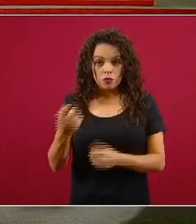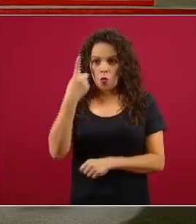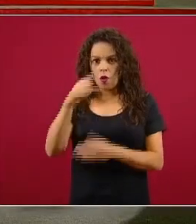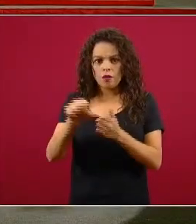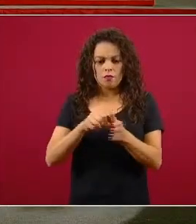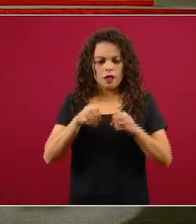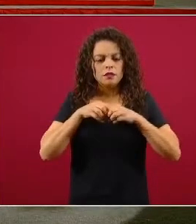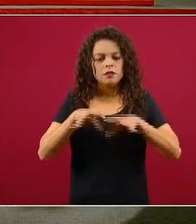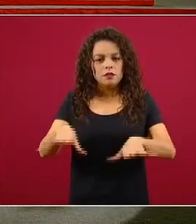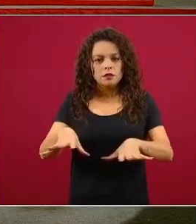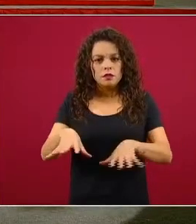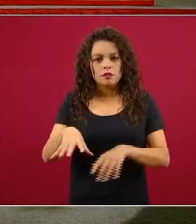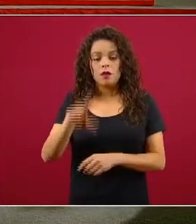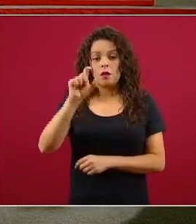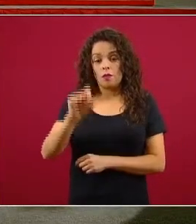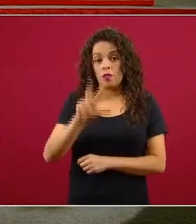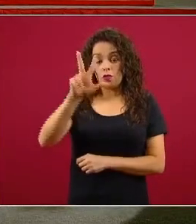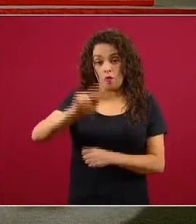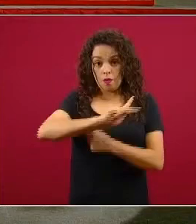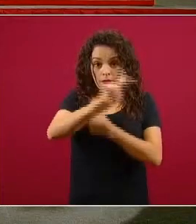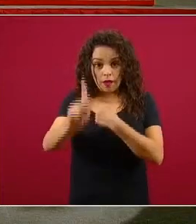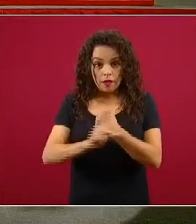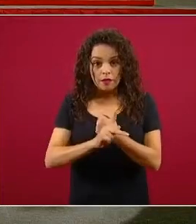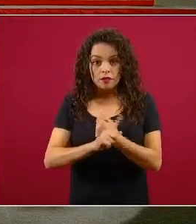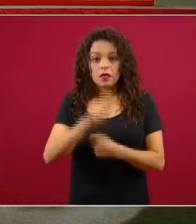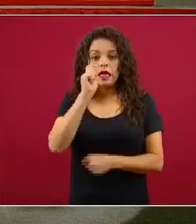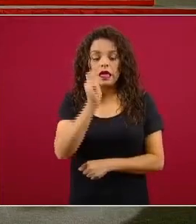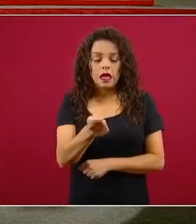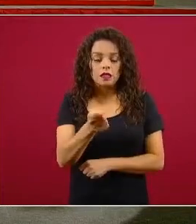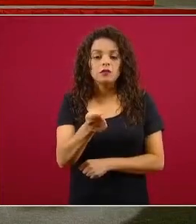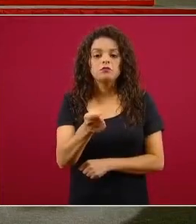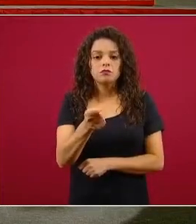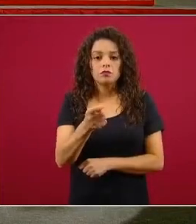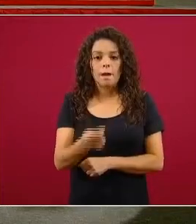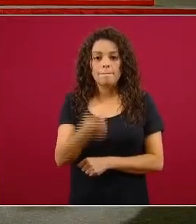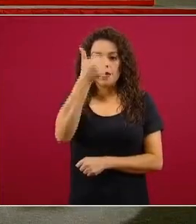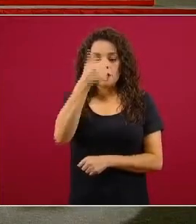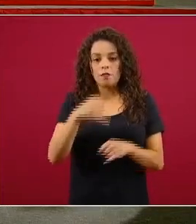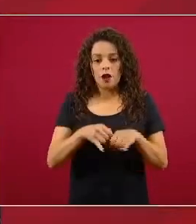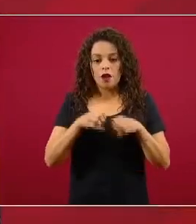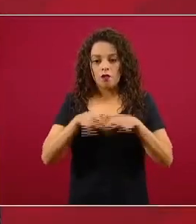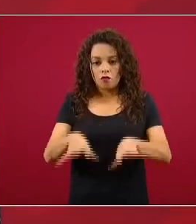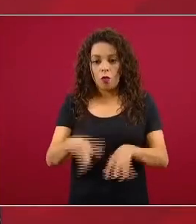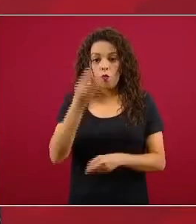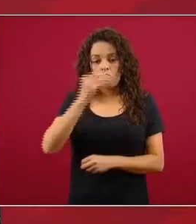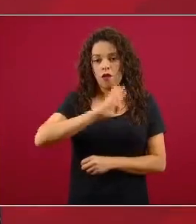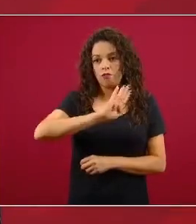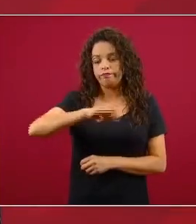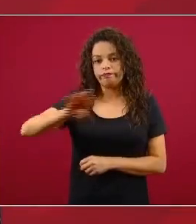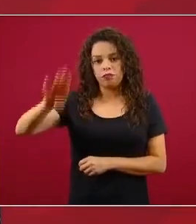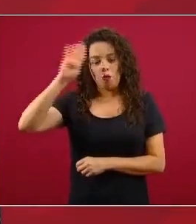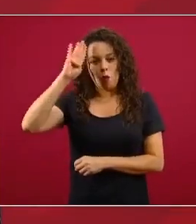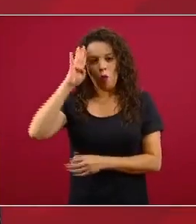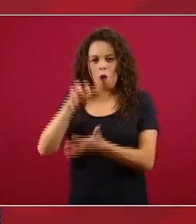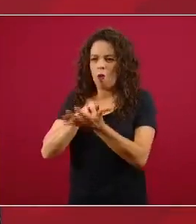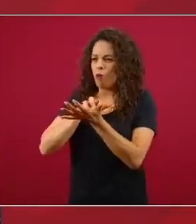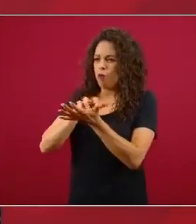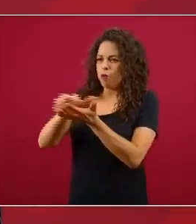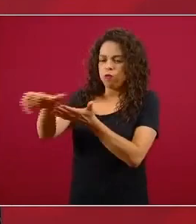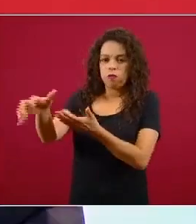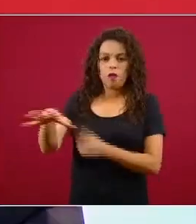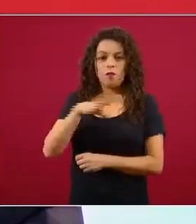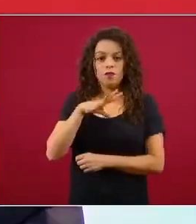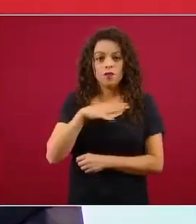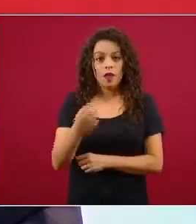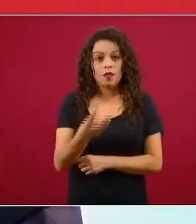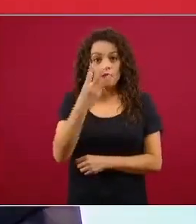mes, 28 países, su primer informe de mortalidad en exceso, y tienen en promedio 3 a